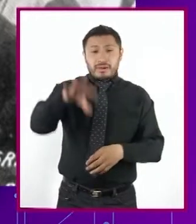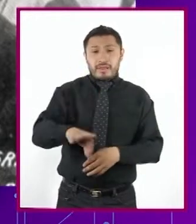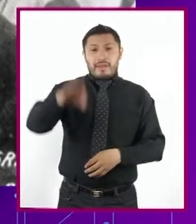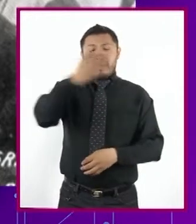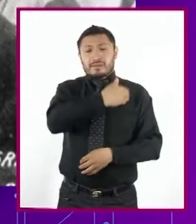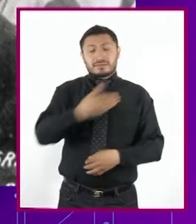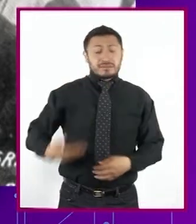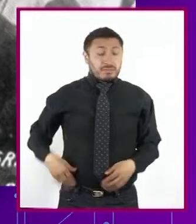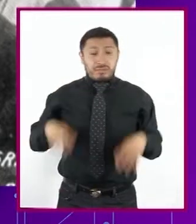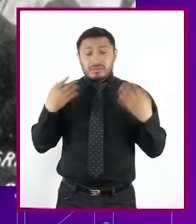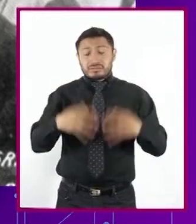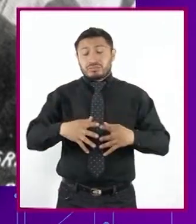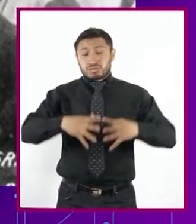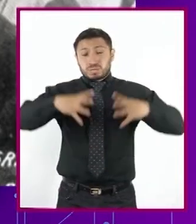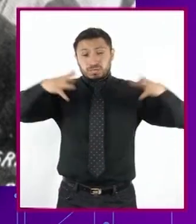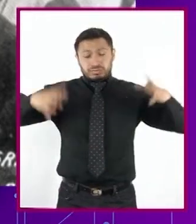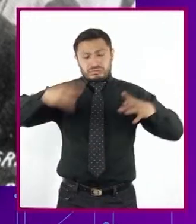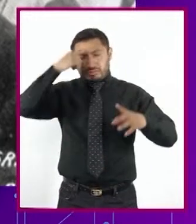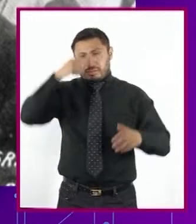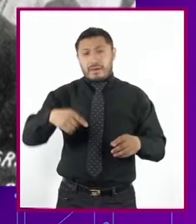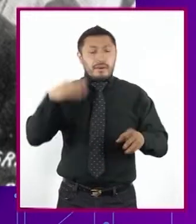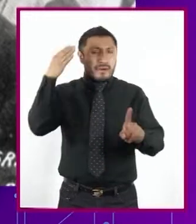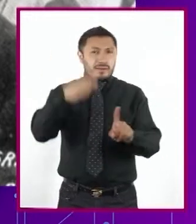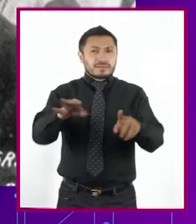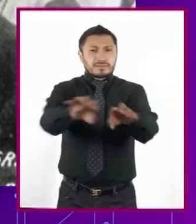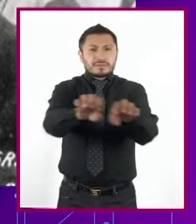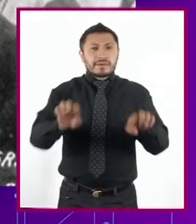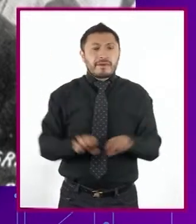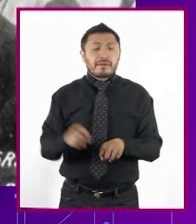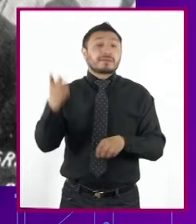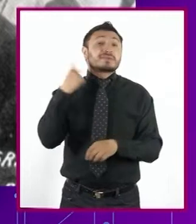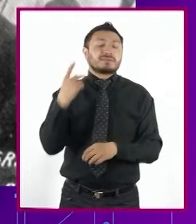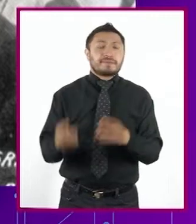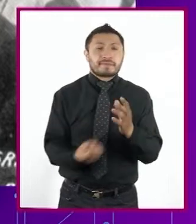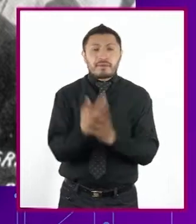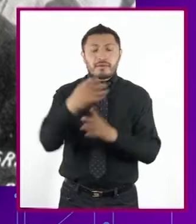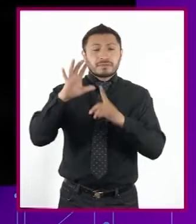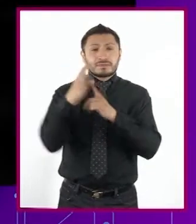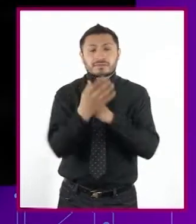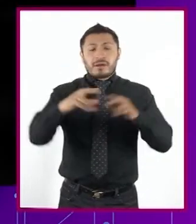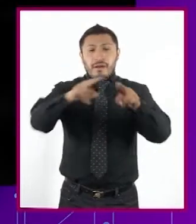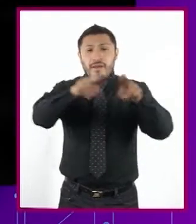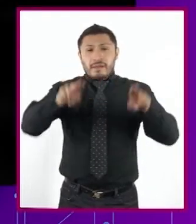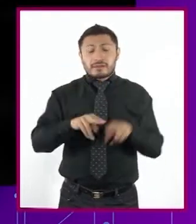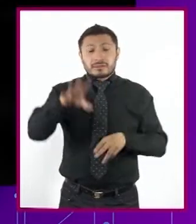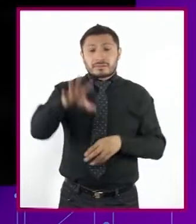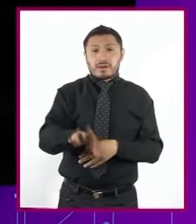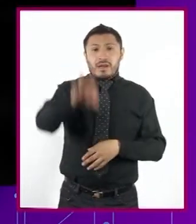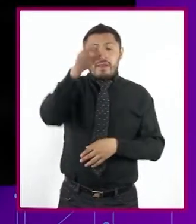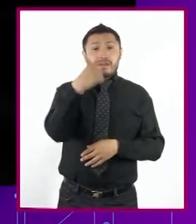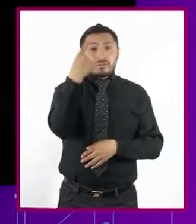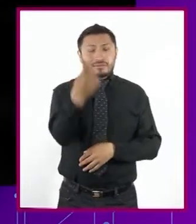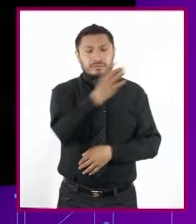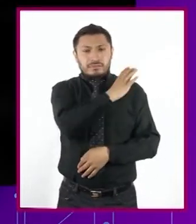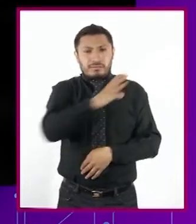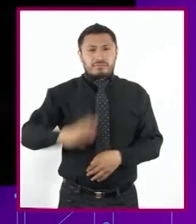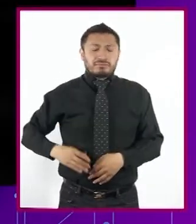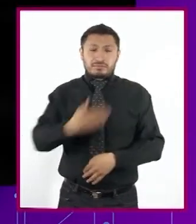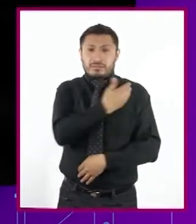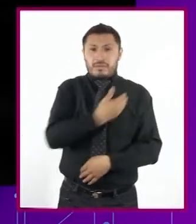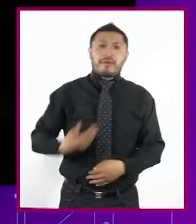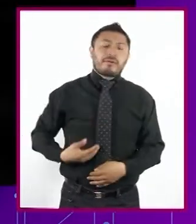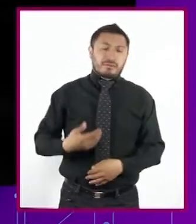nacionales, con el fin de fundar un partido político en una convención nacional y elegir un candidato a la presidencia